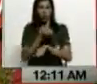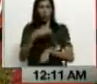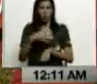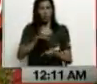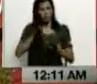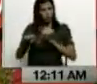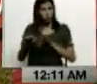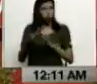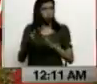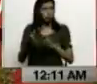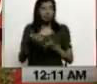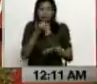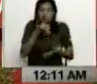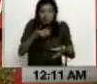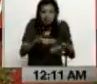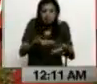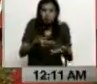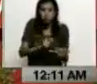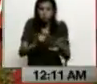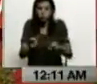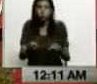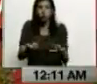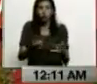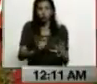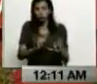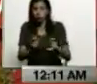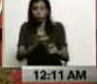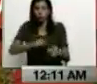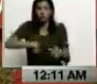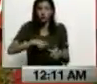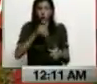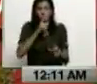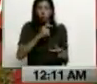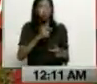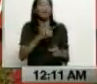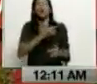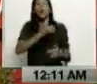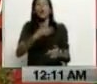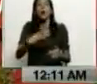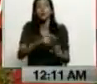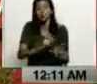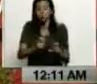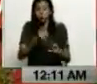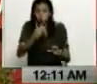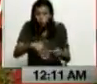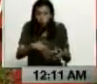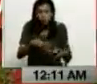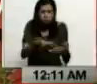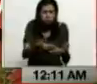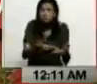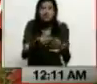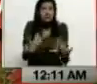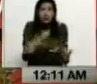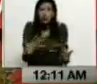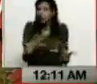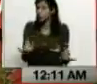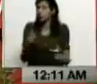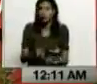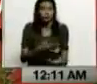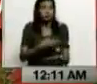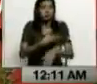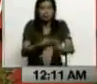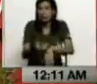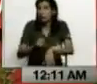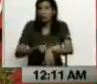Obama Si Obama se va 20 tiene que hacer Qué día es hoy 19 19 20 Ay